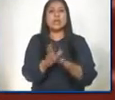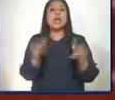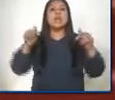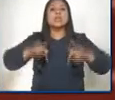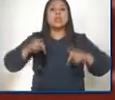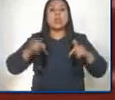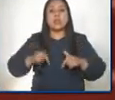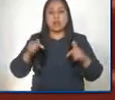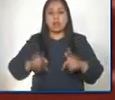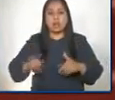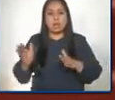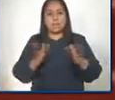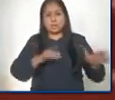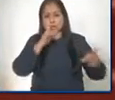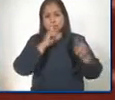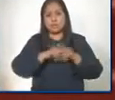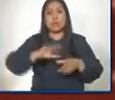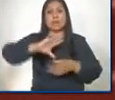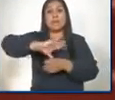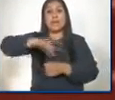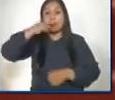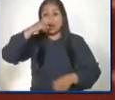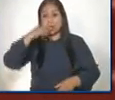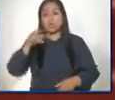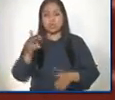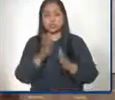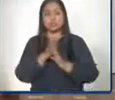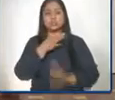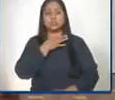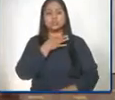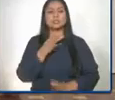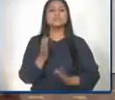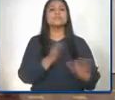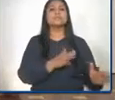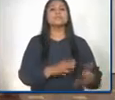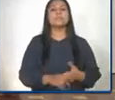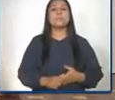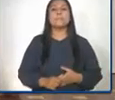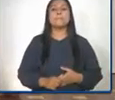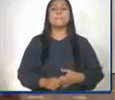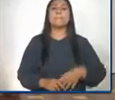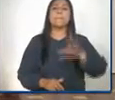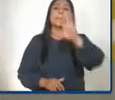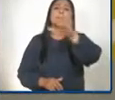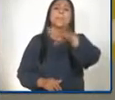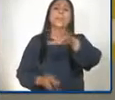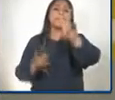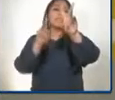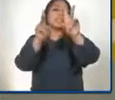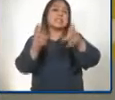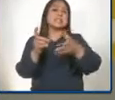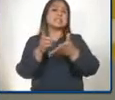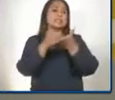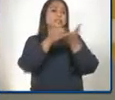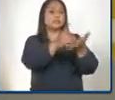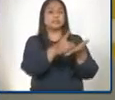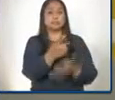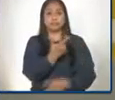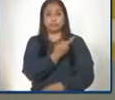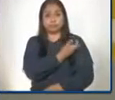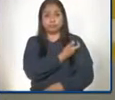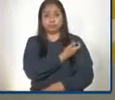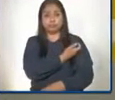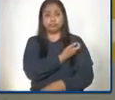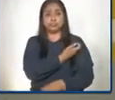actualizada, además con nuestra embajada en México. Con mucho gusto. Por último, en el tema de donaciones de vacunas, ¿cuántas